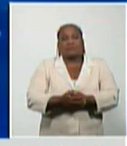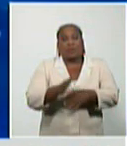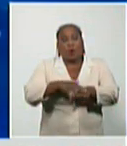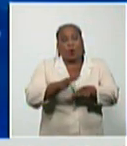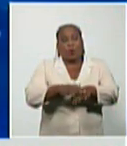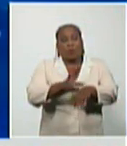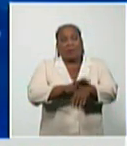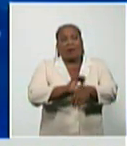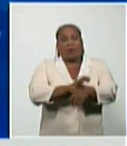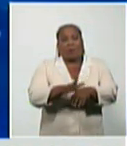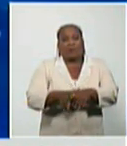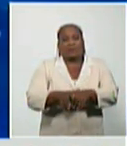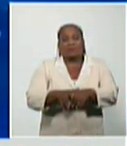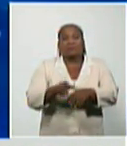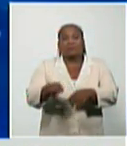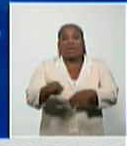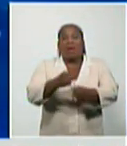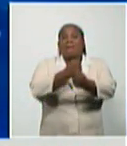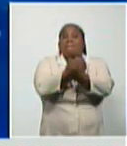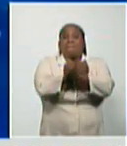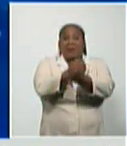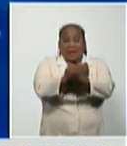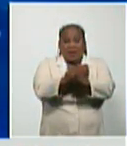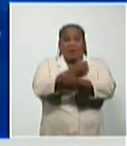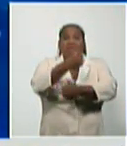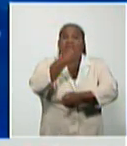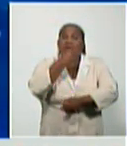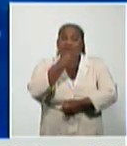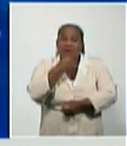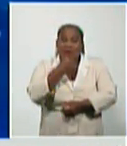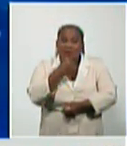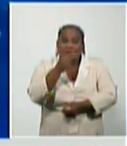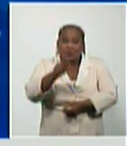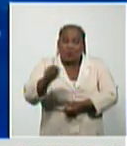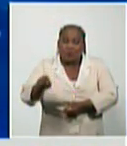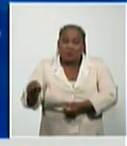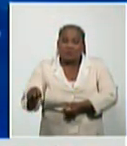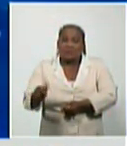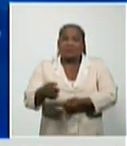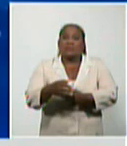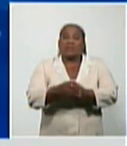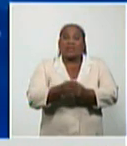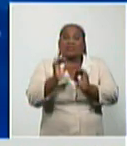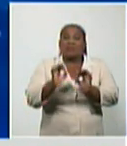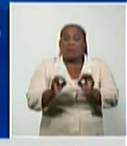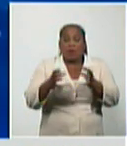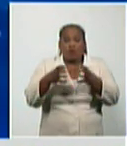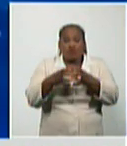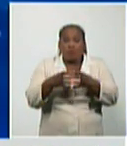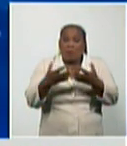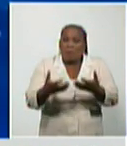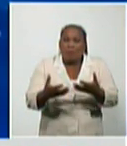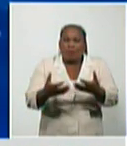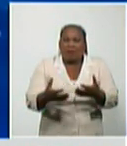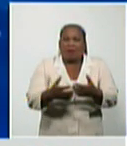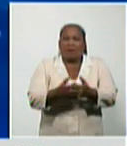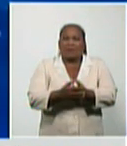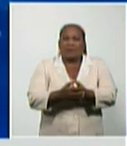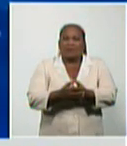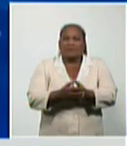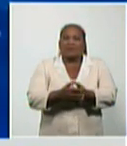es, peligro para el adulto mayor, que siempre se ha reiterado que es un grupo vulnerable con la COVID-19, a